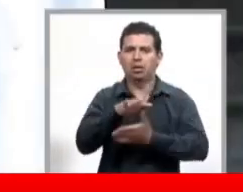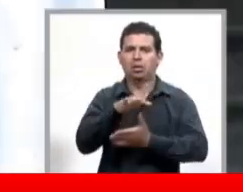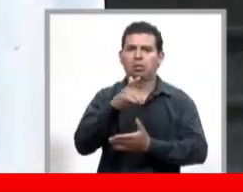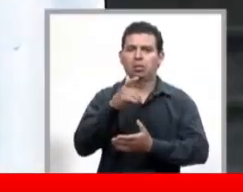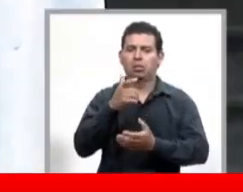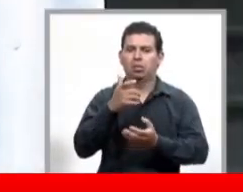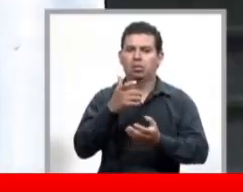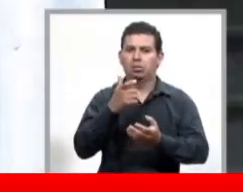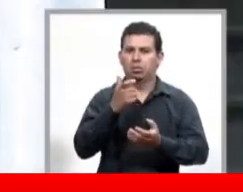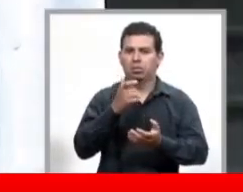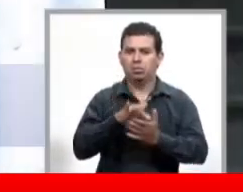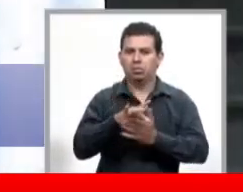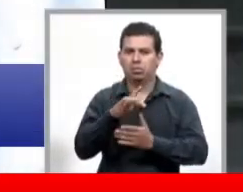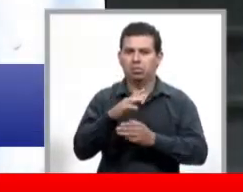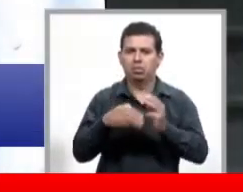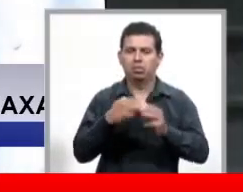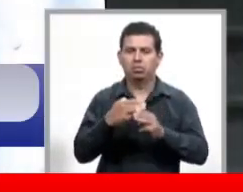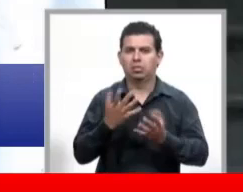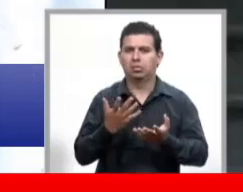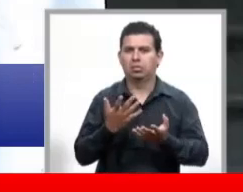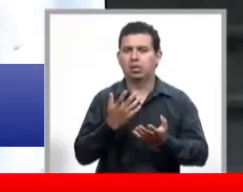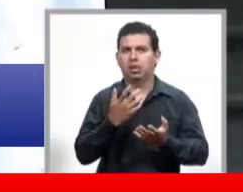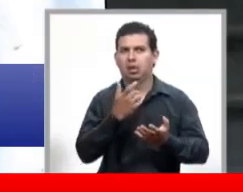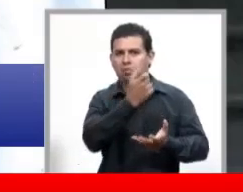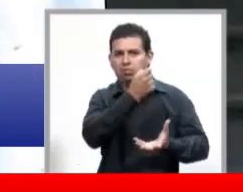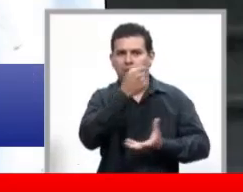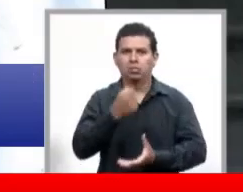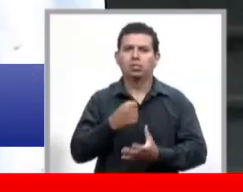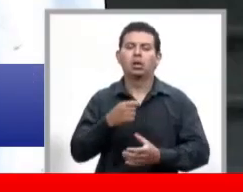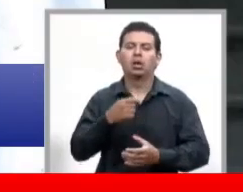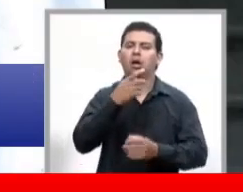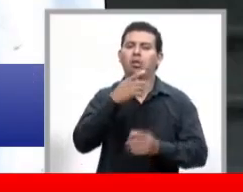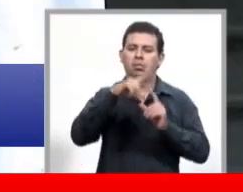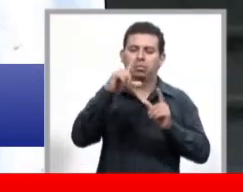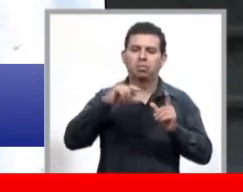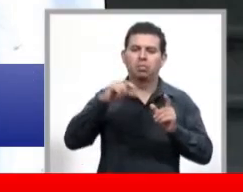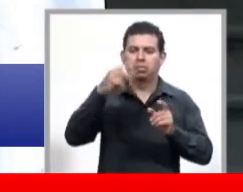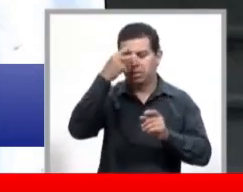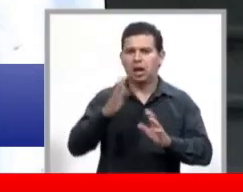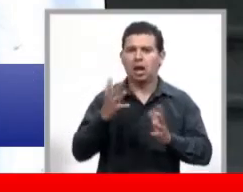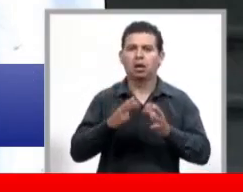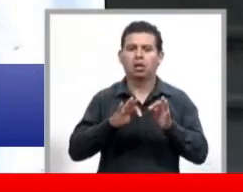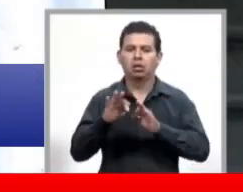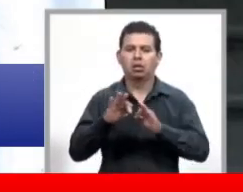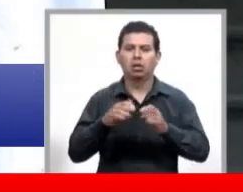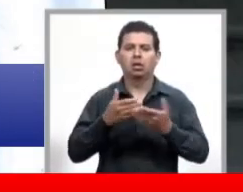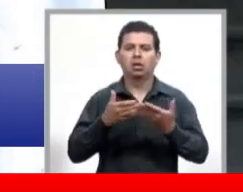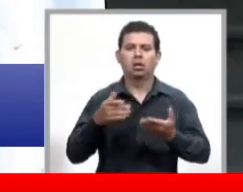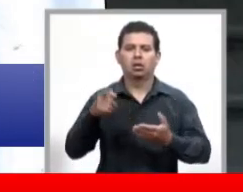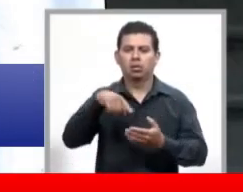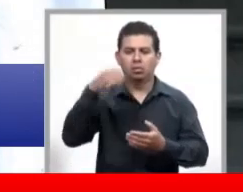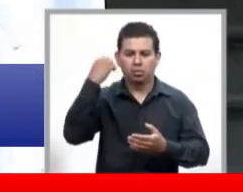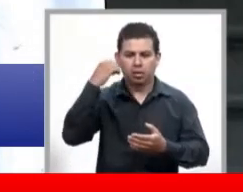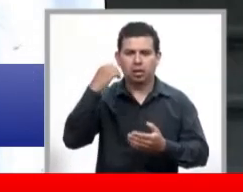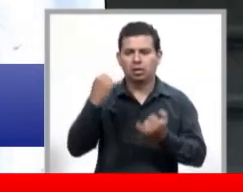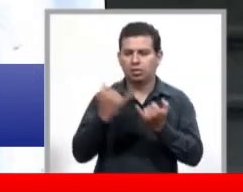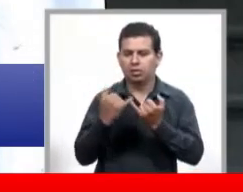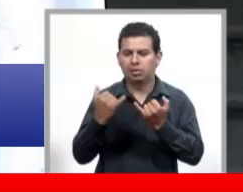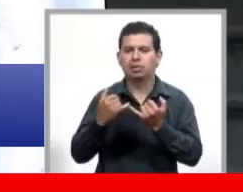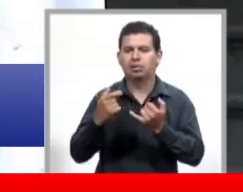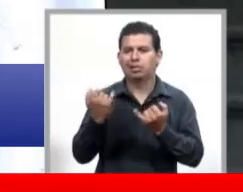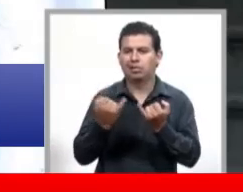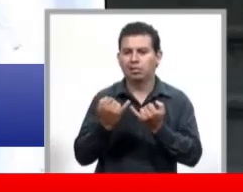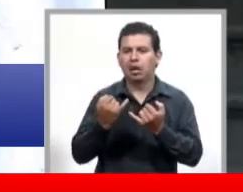está en una recesión, Oaxaca también, cada quien está tomando las medidas